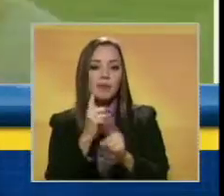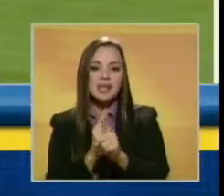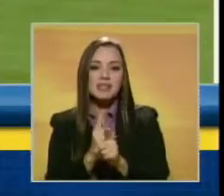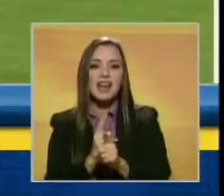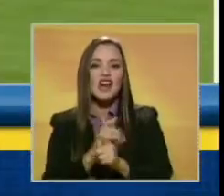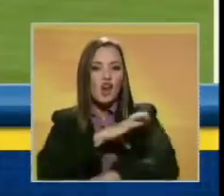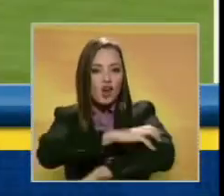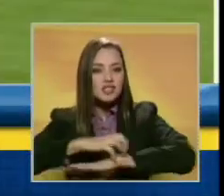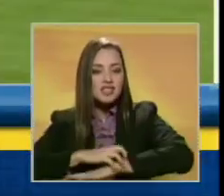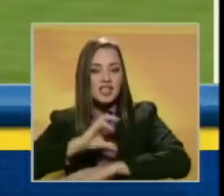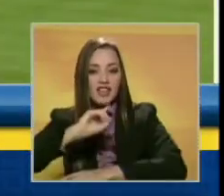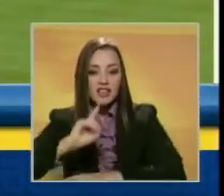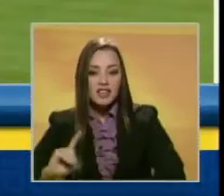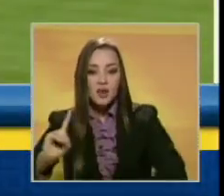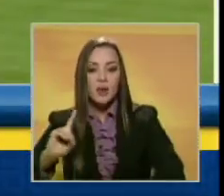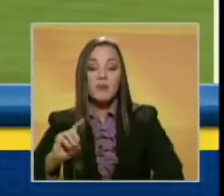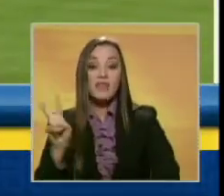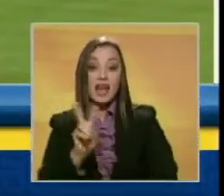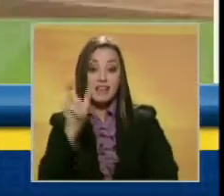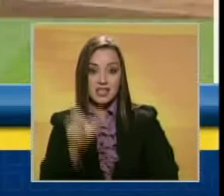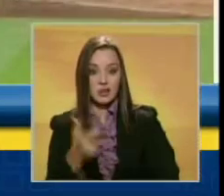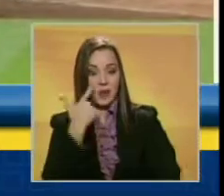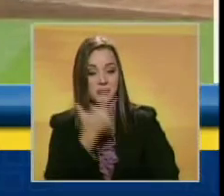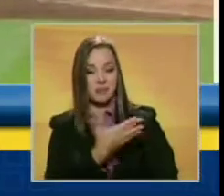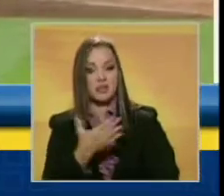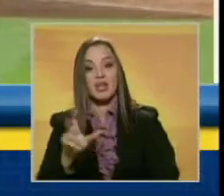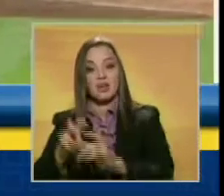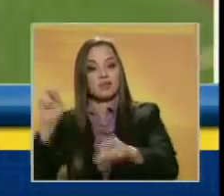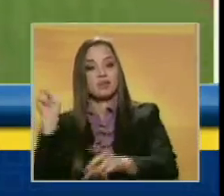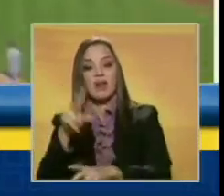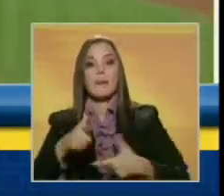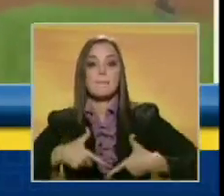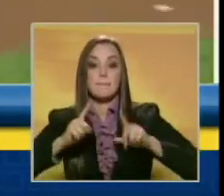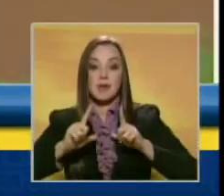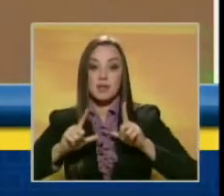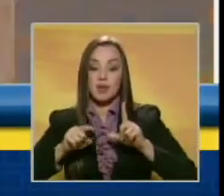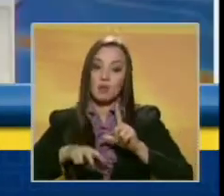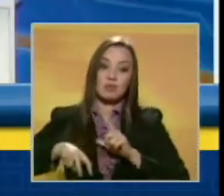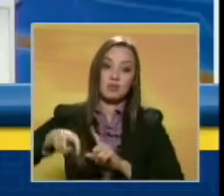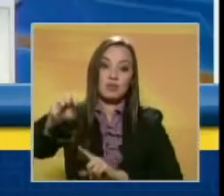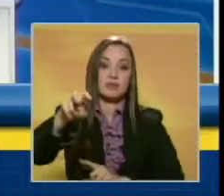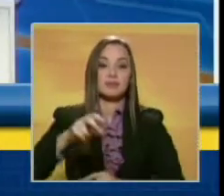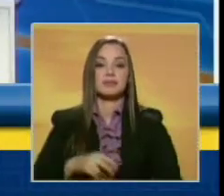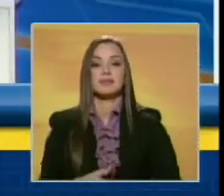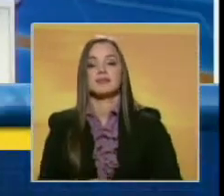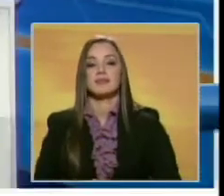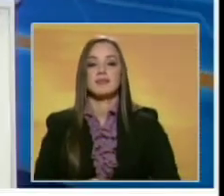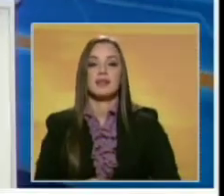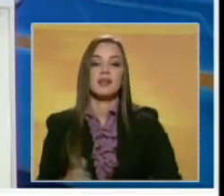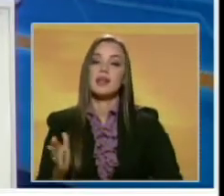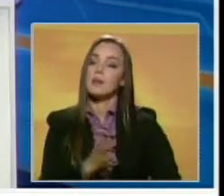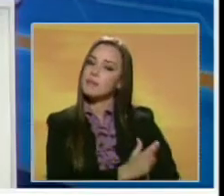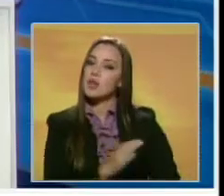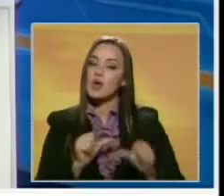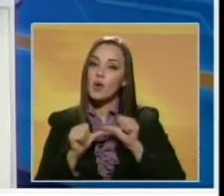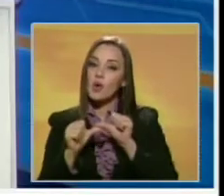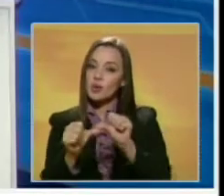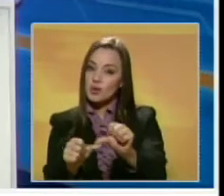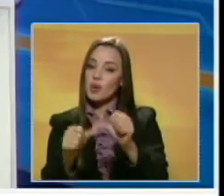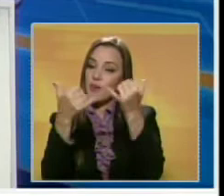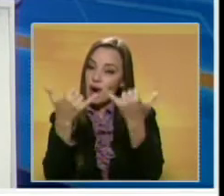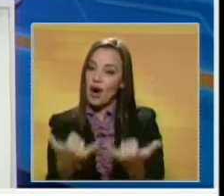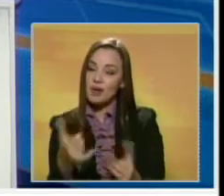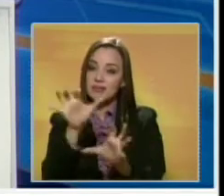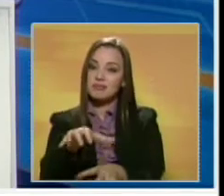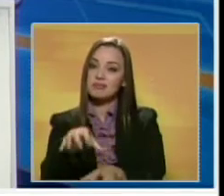3-2. El venezolano lanzó una entrada completa, permitió un imparable y ponchó a un rival. Seguimos ahora con la Liga Profesional de Baloncesto porque este